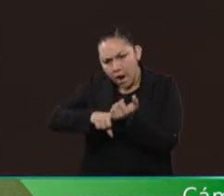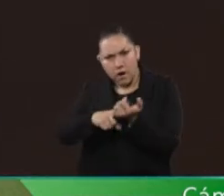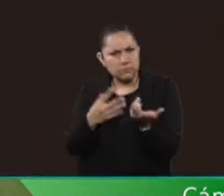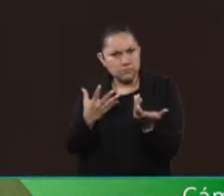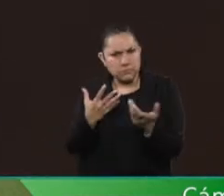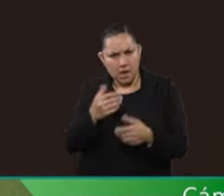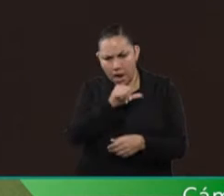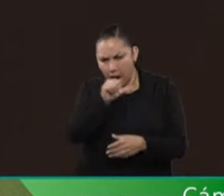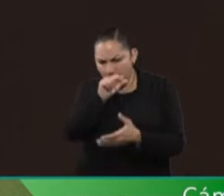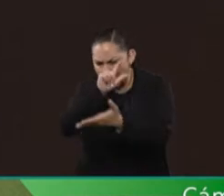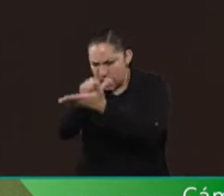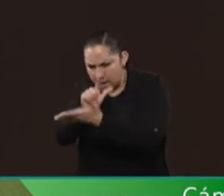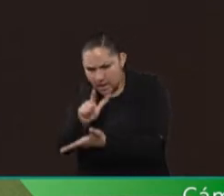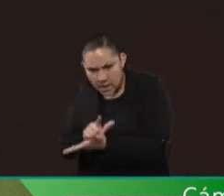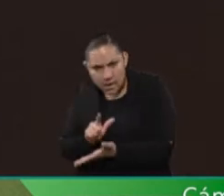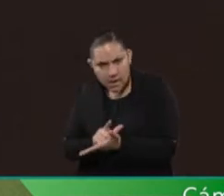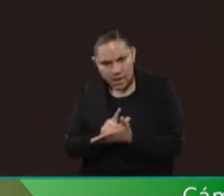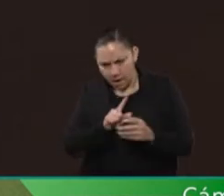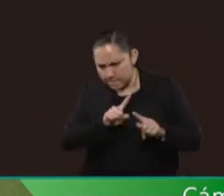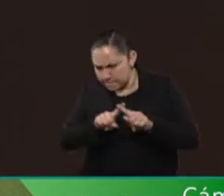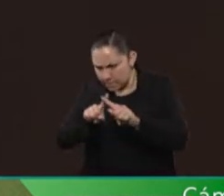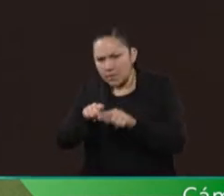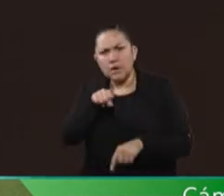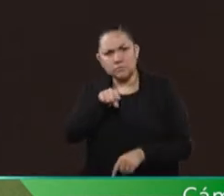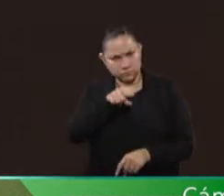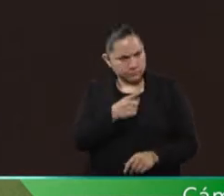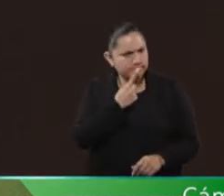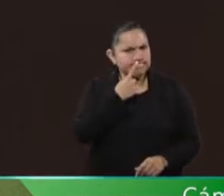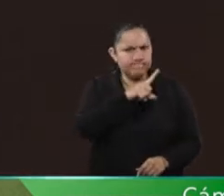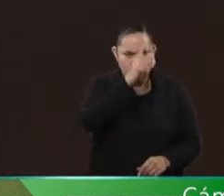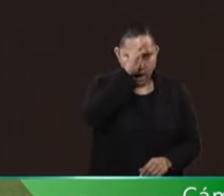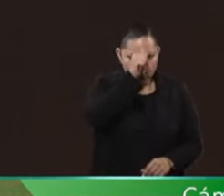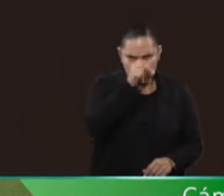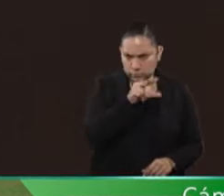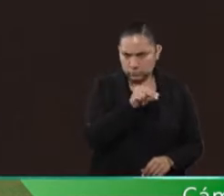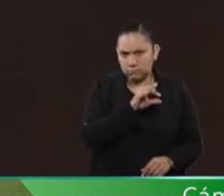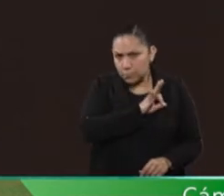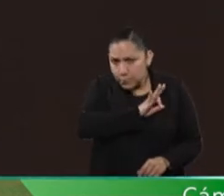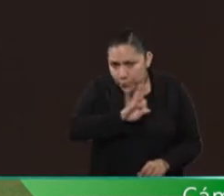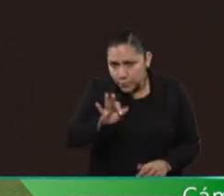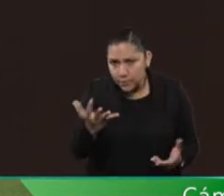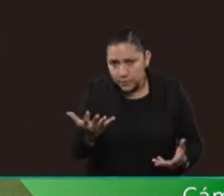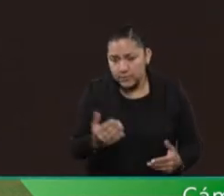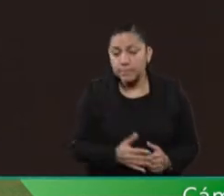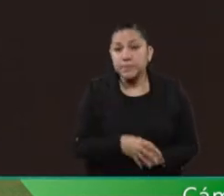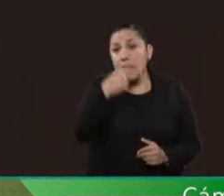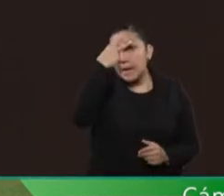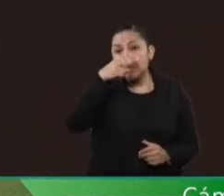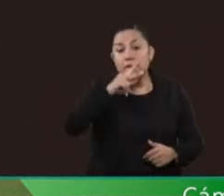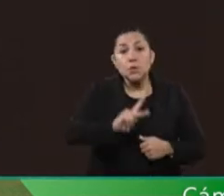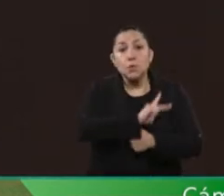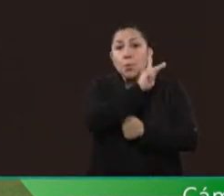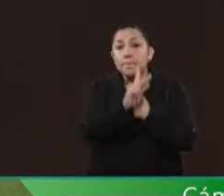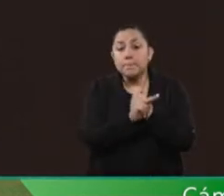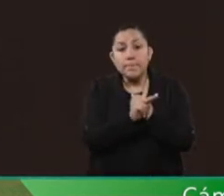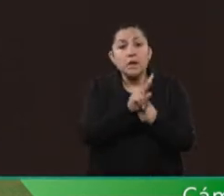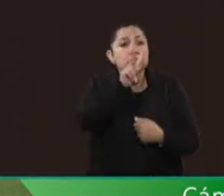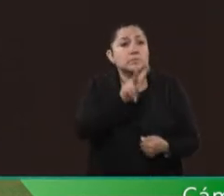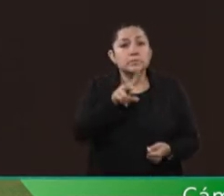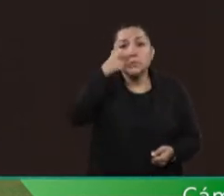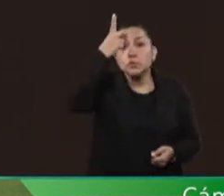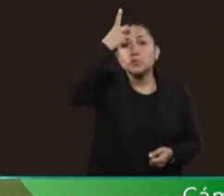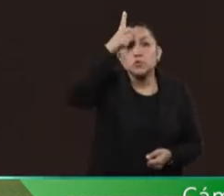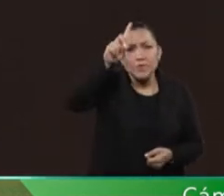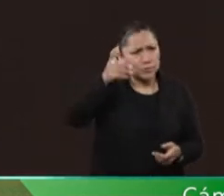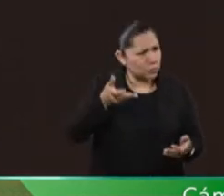General la patria pertenece a todas y a todos pertenece a